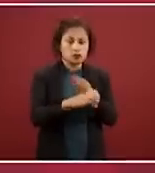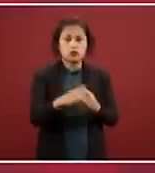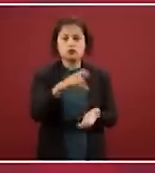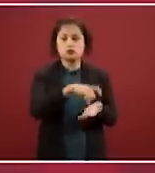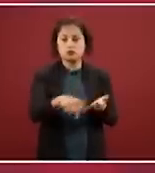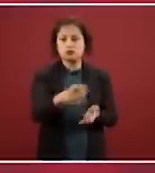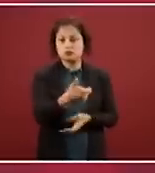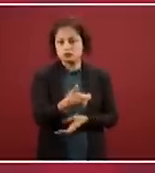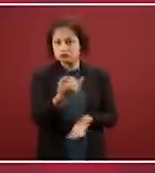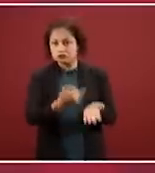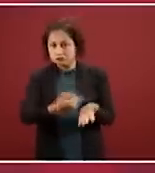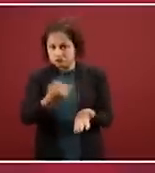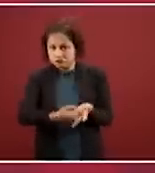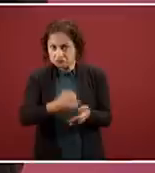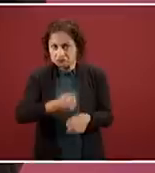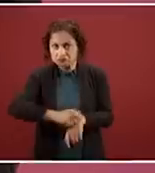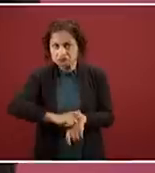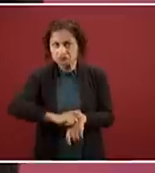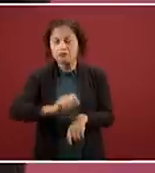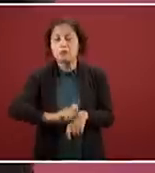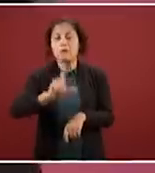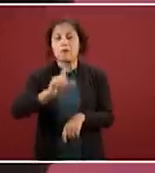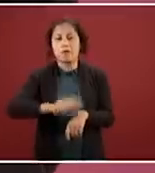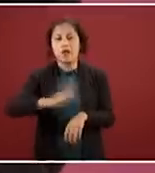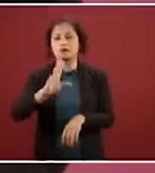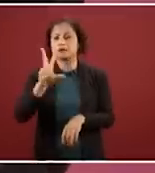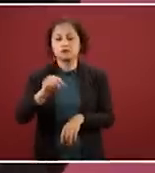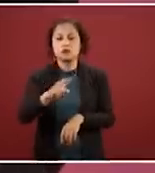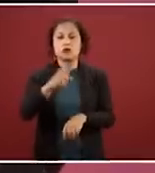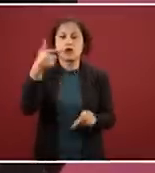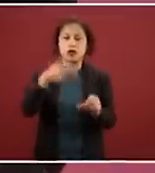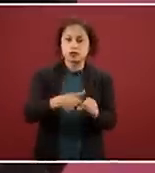hay aumentos en las gasolinas. No hay aumentos en el gas.